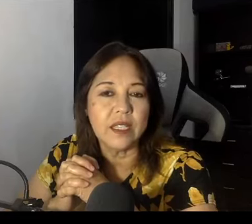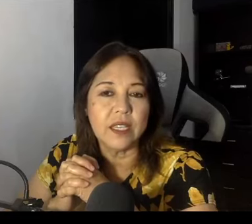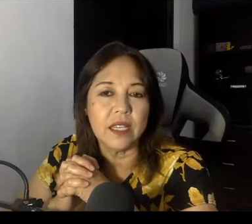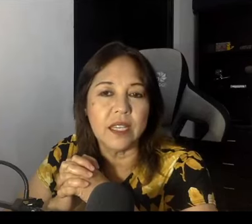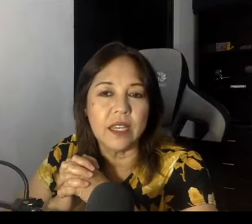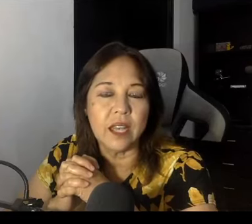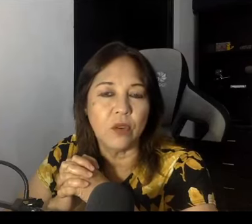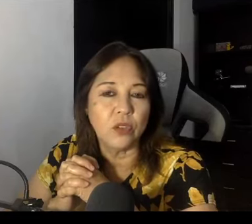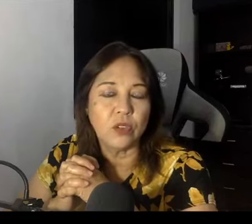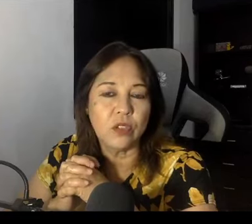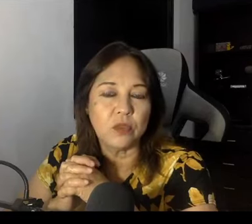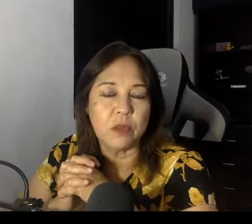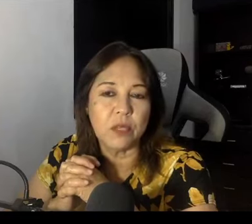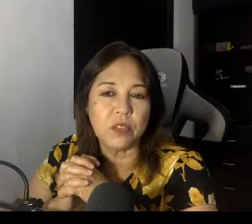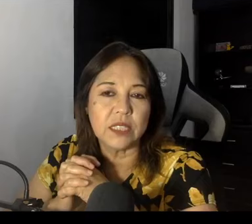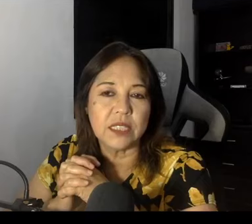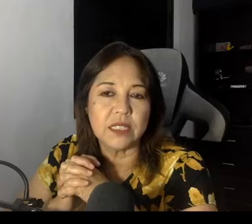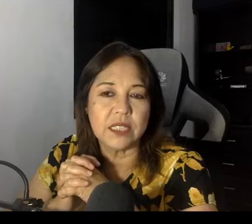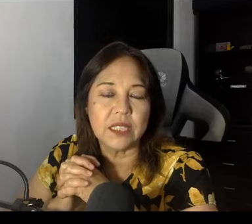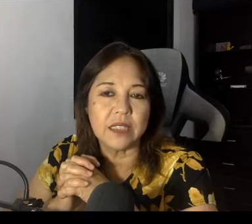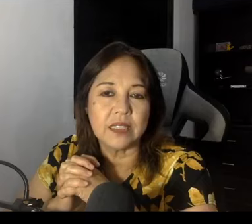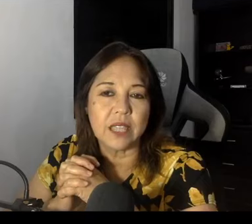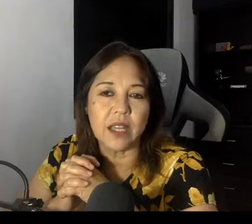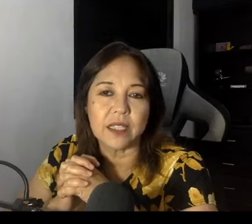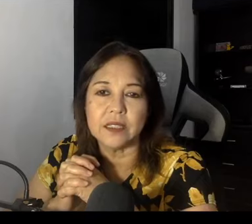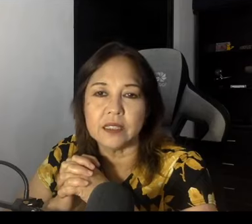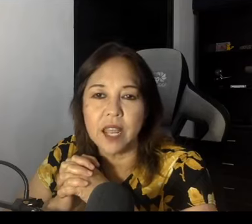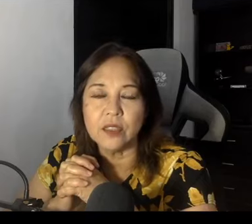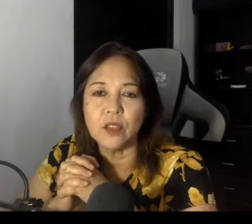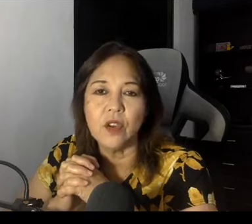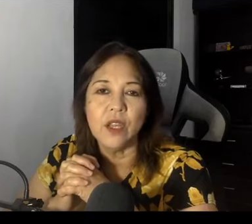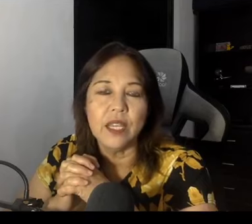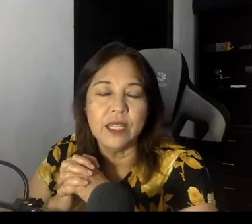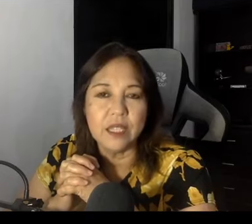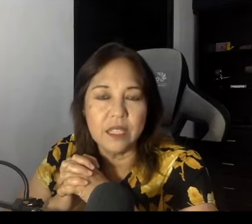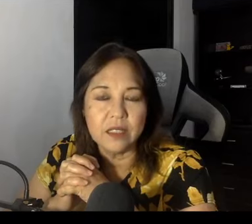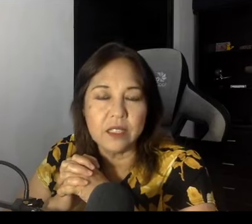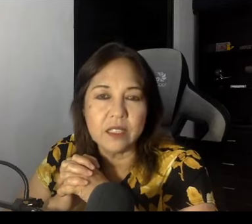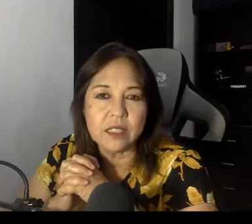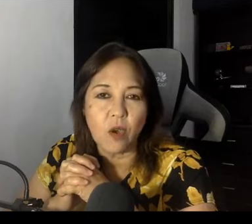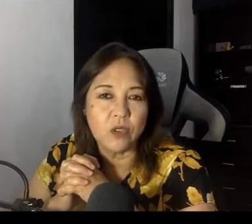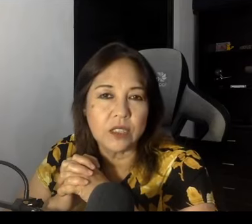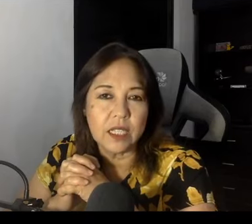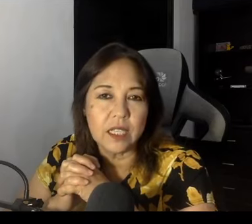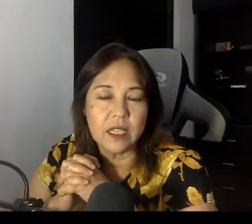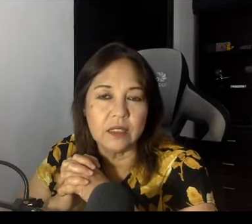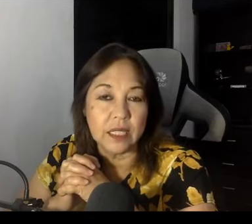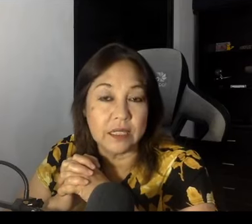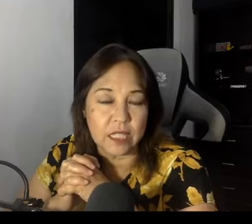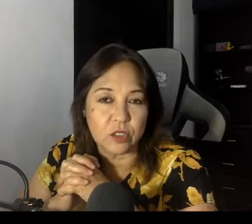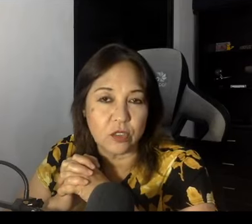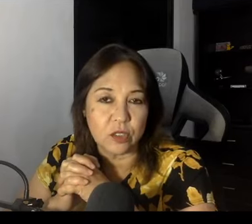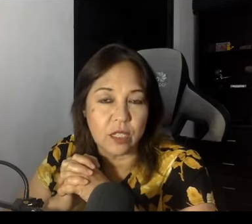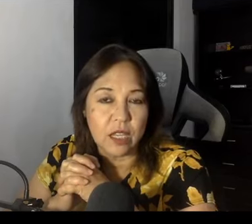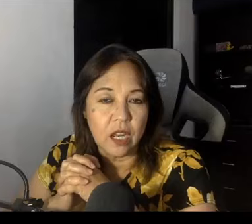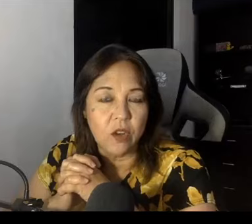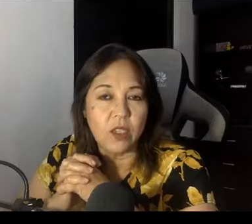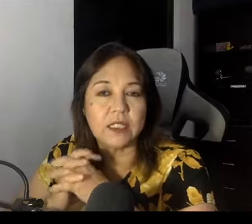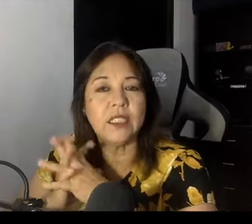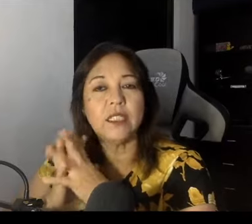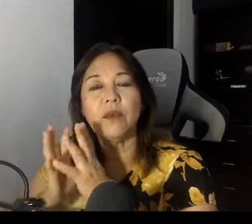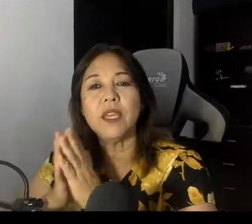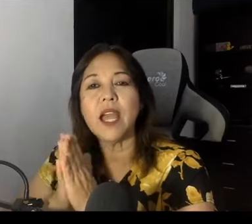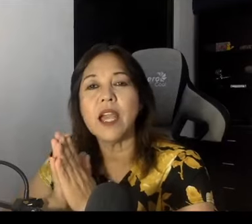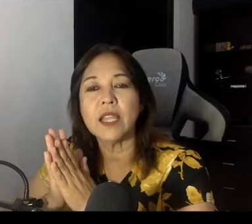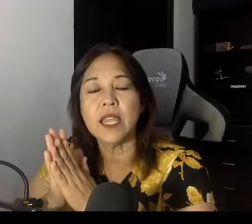de que en agosto, en los primeros 15 días, se estaban registrando 511 decesos. Lo